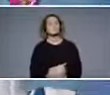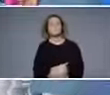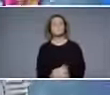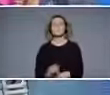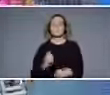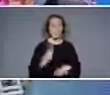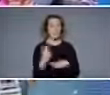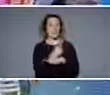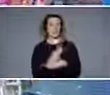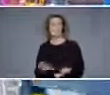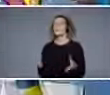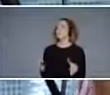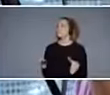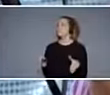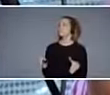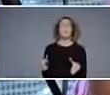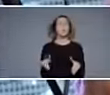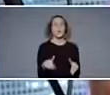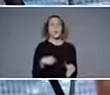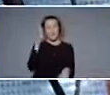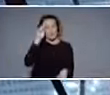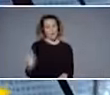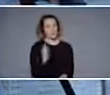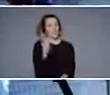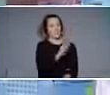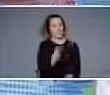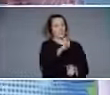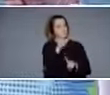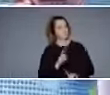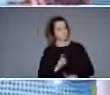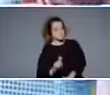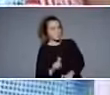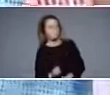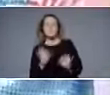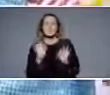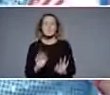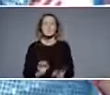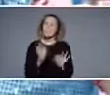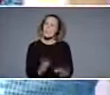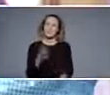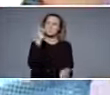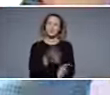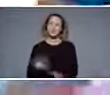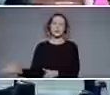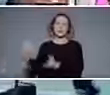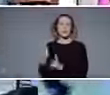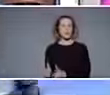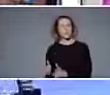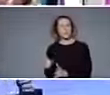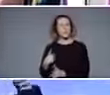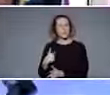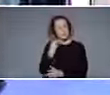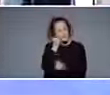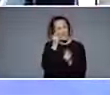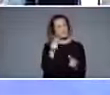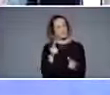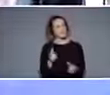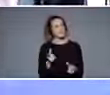Estando ya en el tranvía, no sé si es casualidad, que en todos lados me pasa y me he dado cuenta